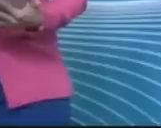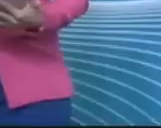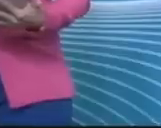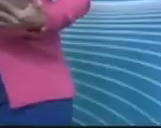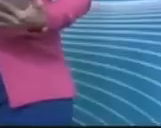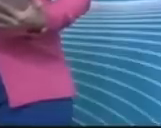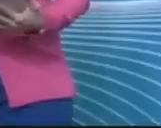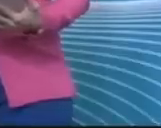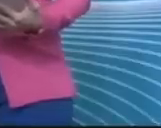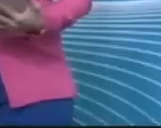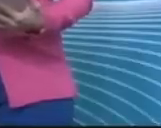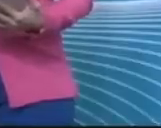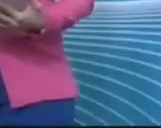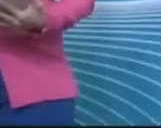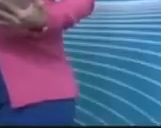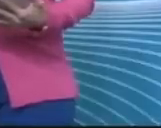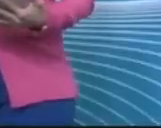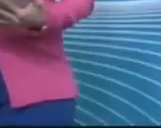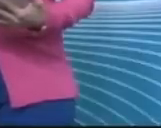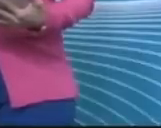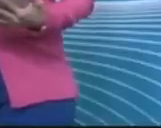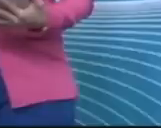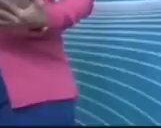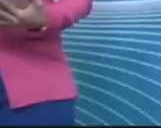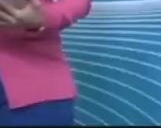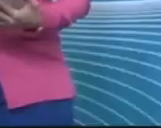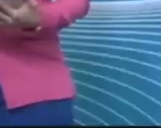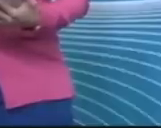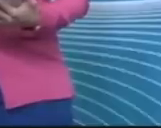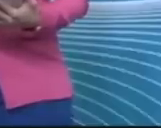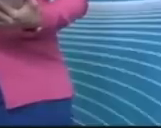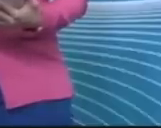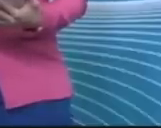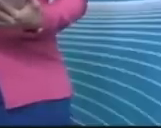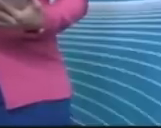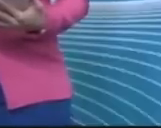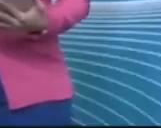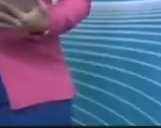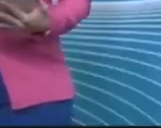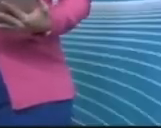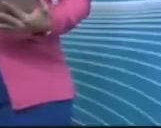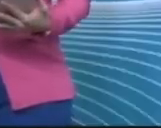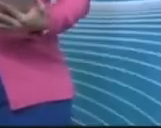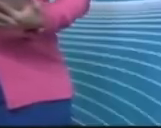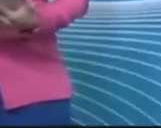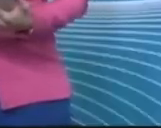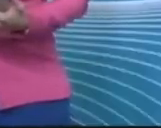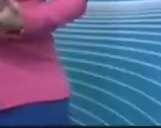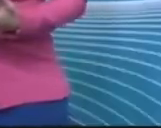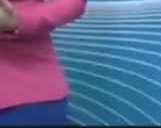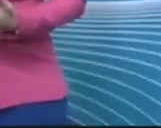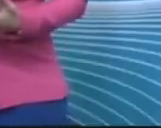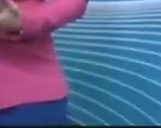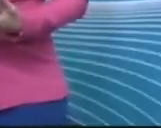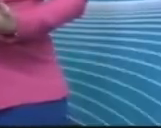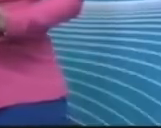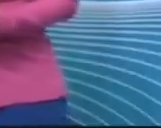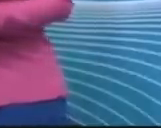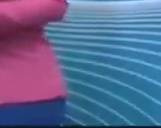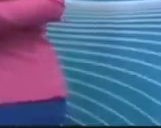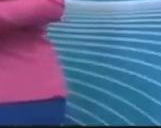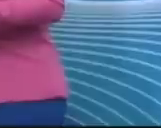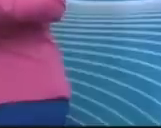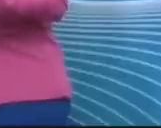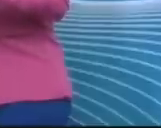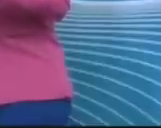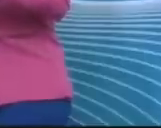primeras investigaciones luego del accidente en el que perdió la vida el coronel piloto Paulino Millán durante el día de ayer en los